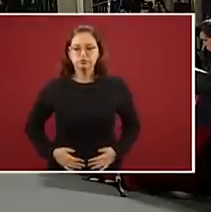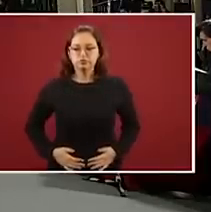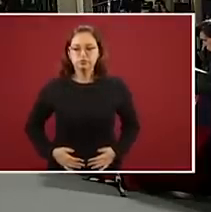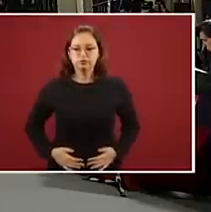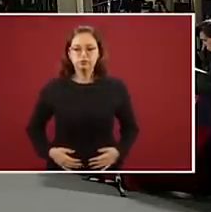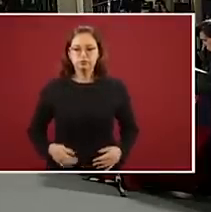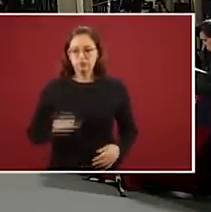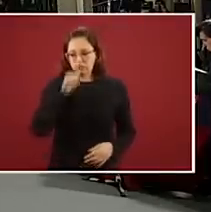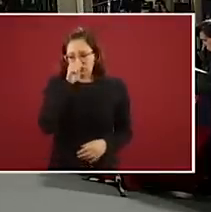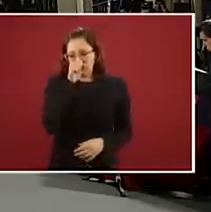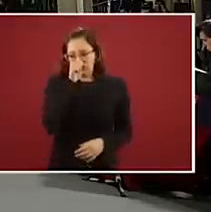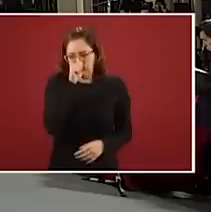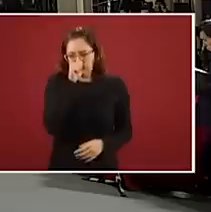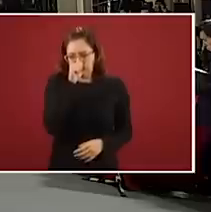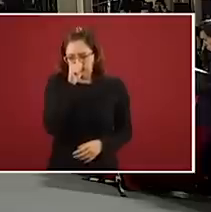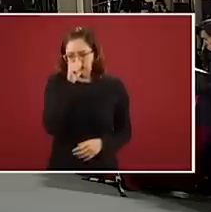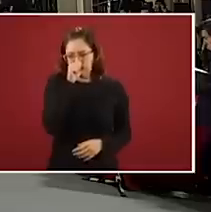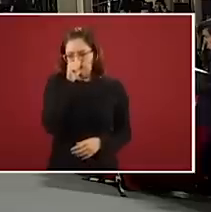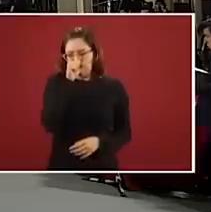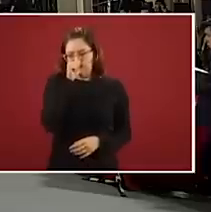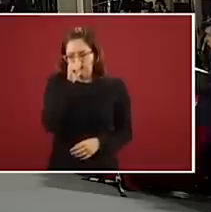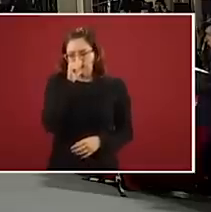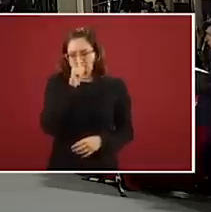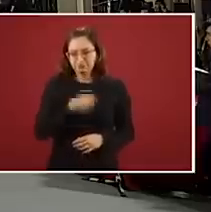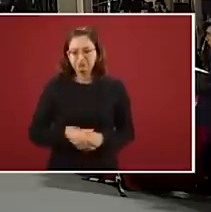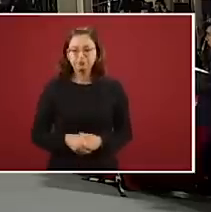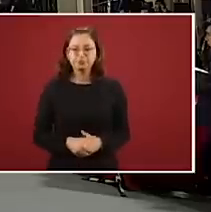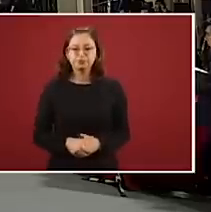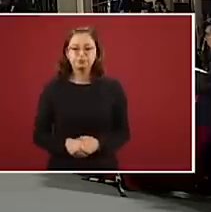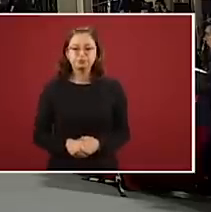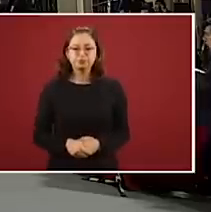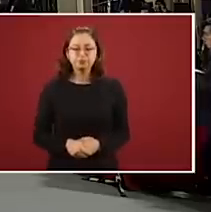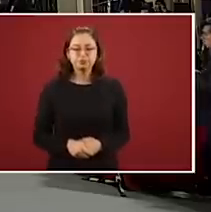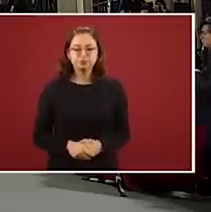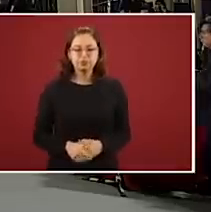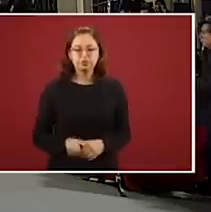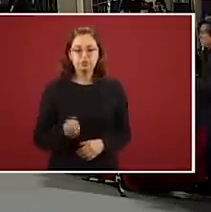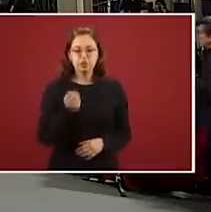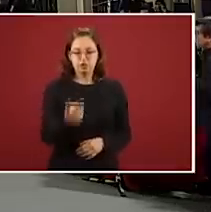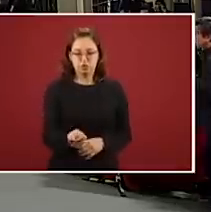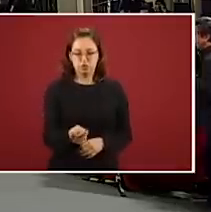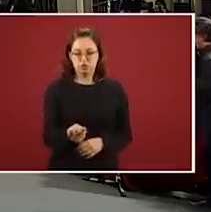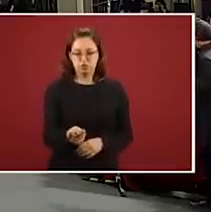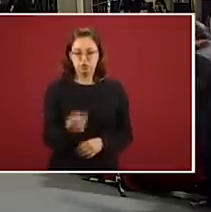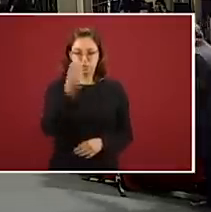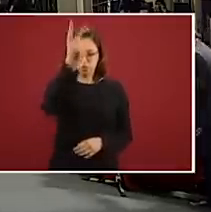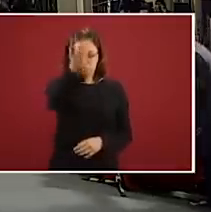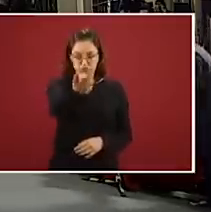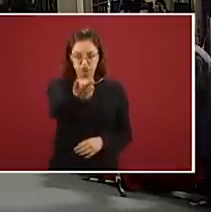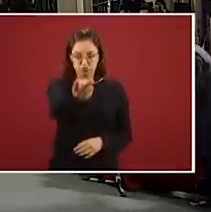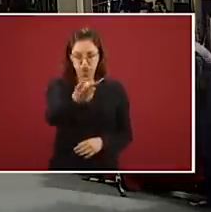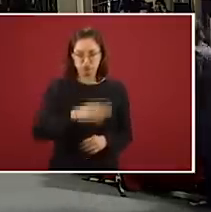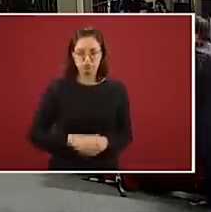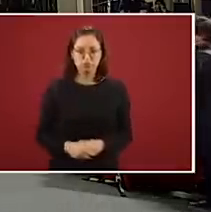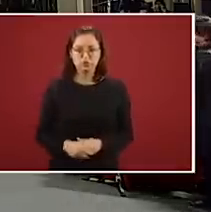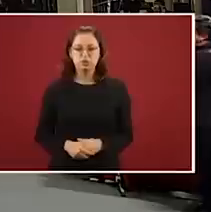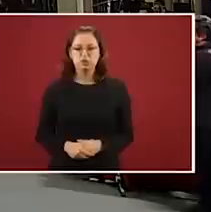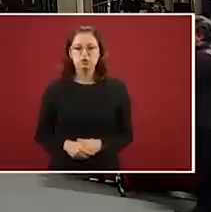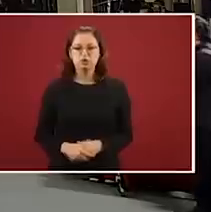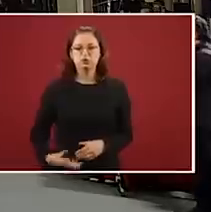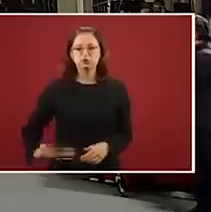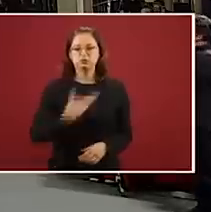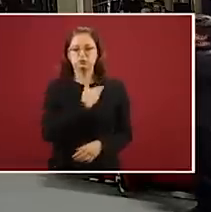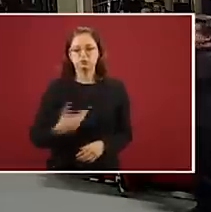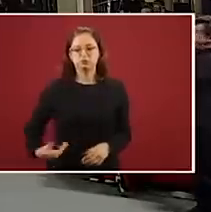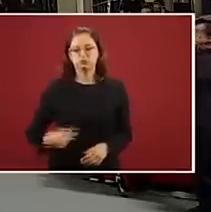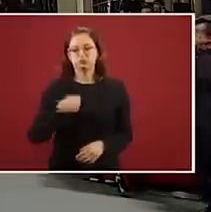Nos vamos con las tres compañeras, las tres pidieron, ¿va? No, dos. Dos de atrás. Después. Señor presidente,